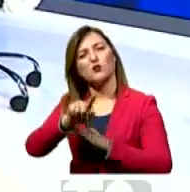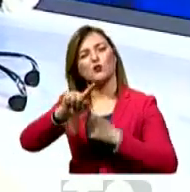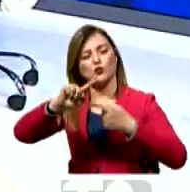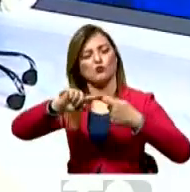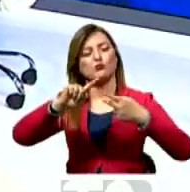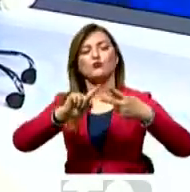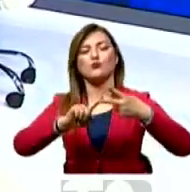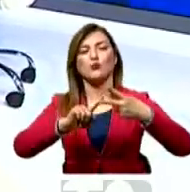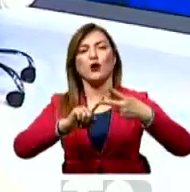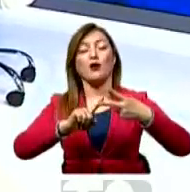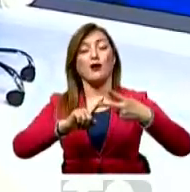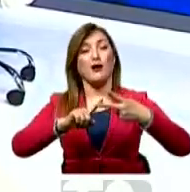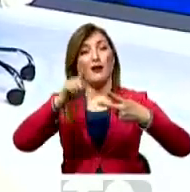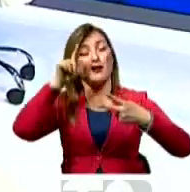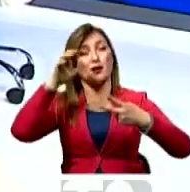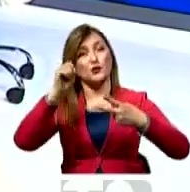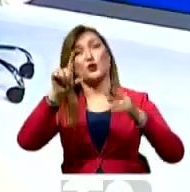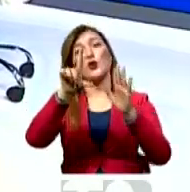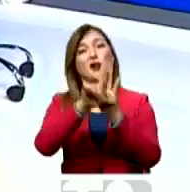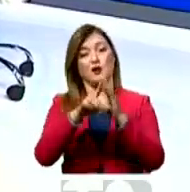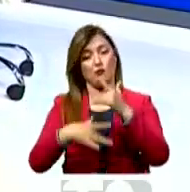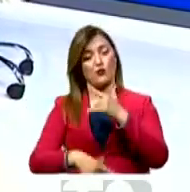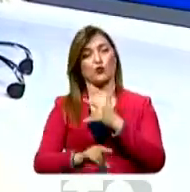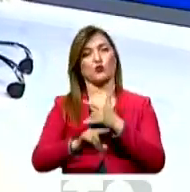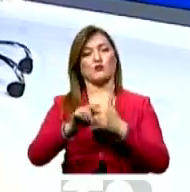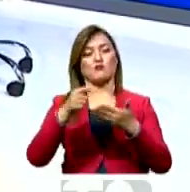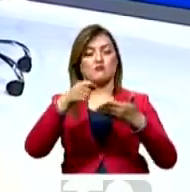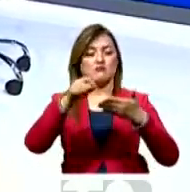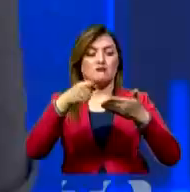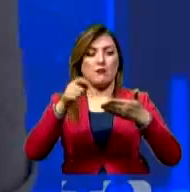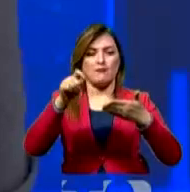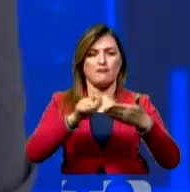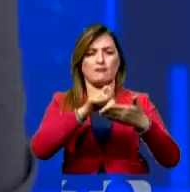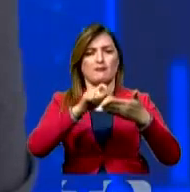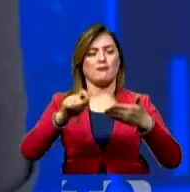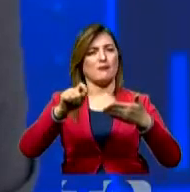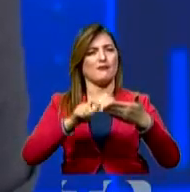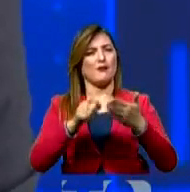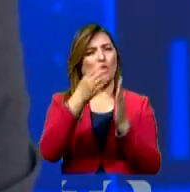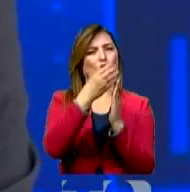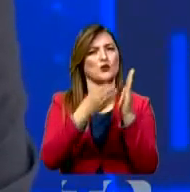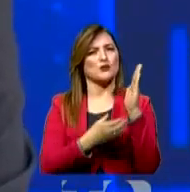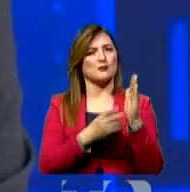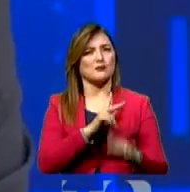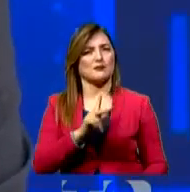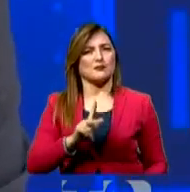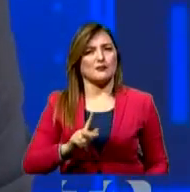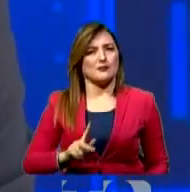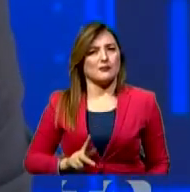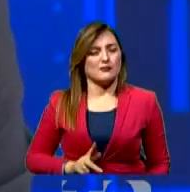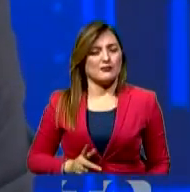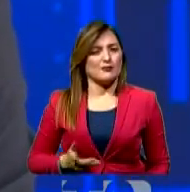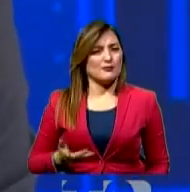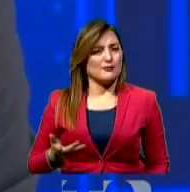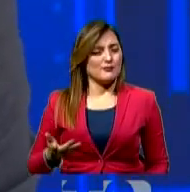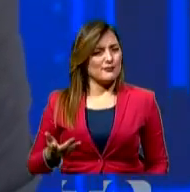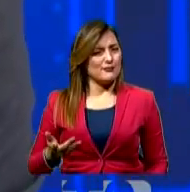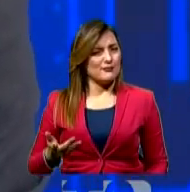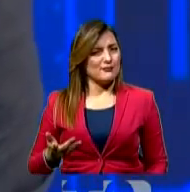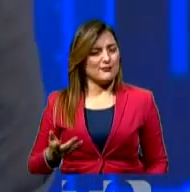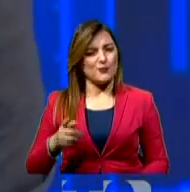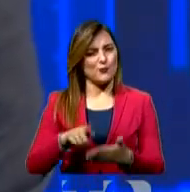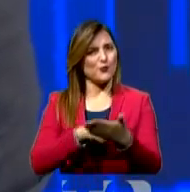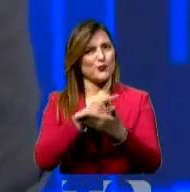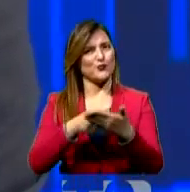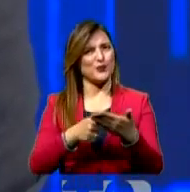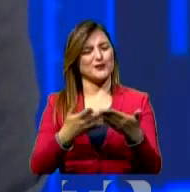el veto presidencial sobre la ley del aborto tiene un contenido personal. No debe haber otro veto que yo me acuerde que